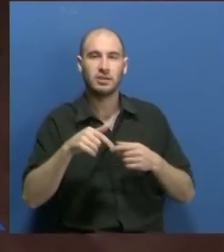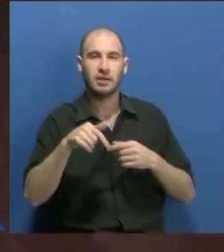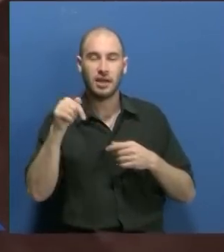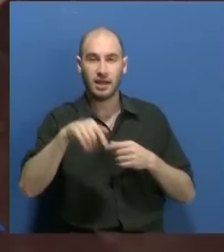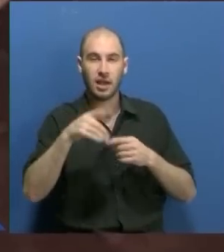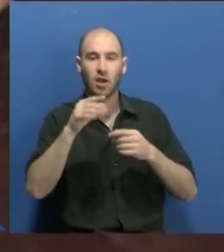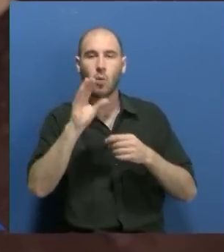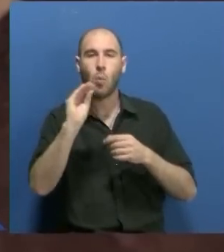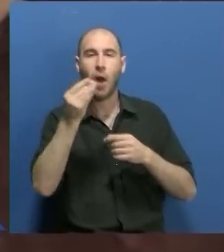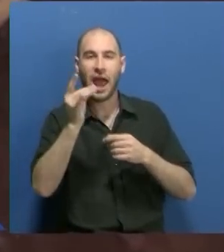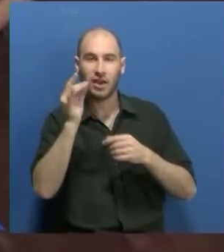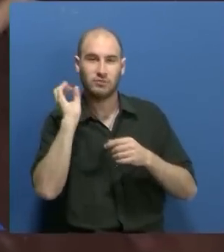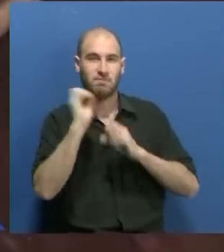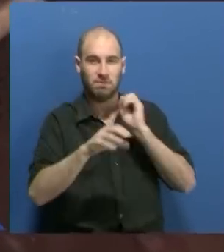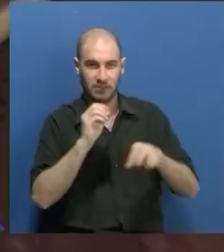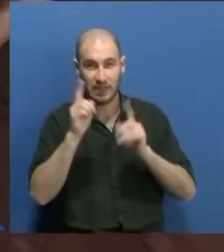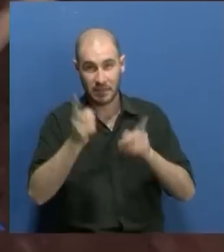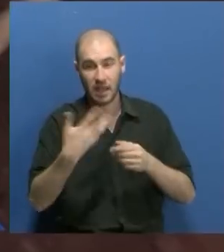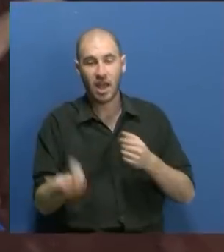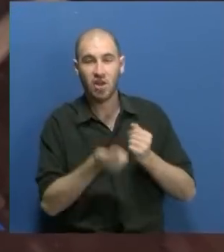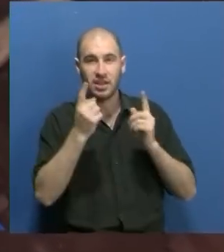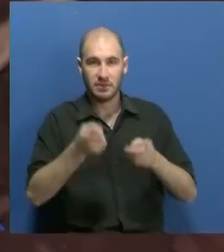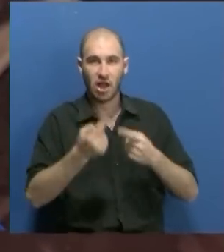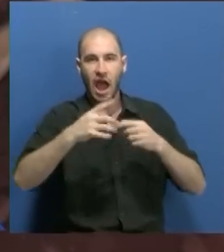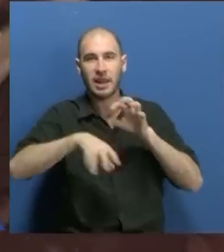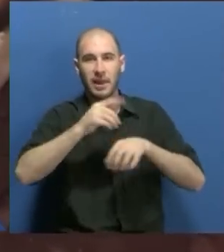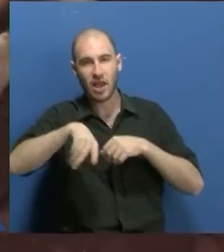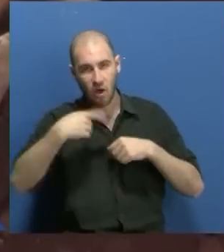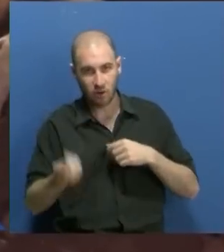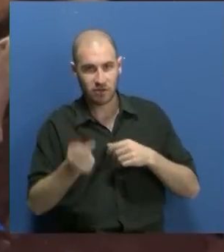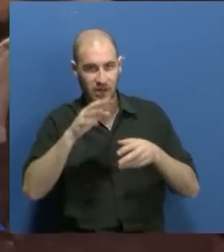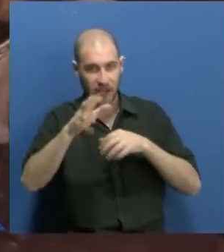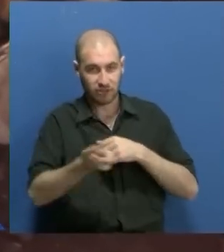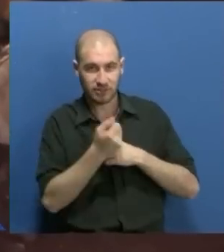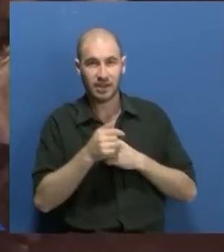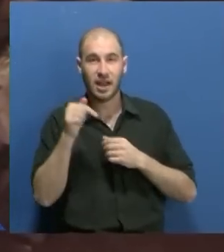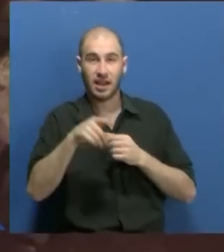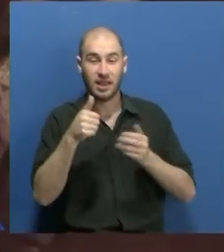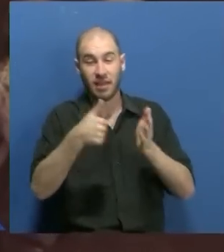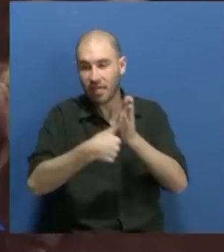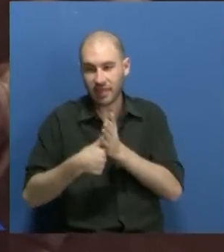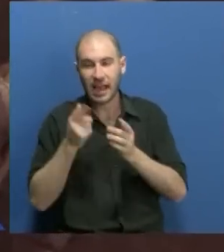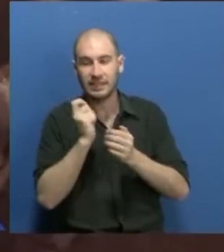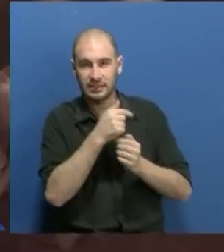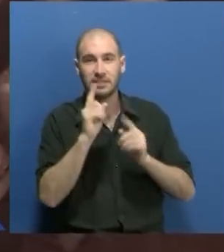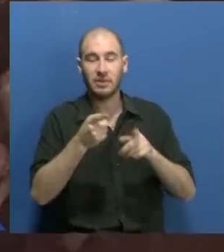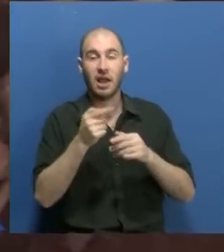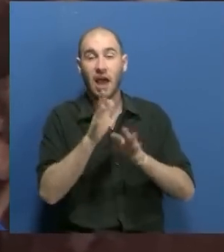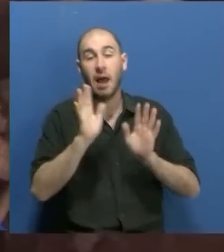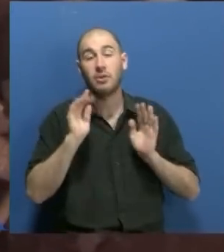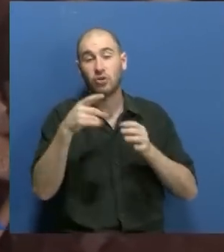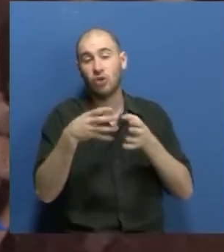guanacos, seguramente, claro, también aparecen restos de otros animales que todavía no hemos podido identificar. Aparecen restos que quizás